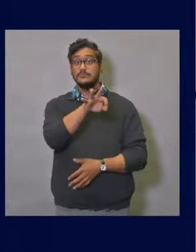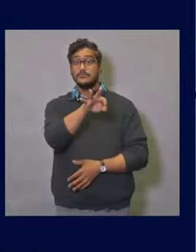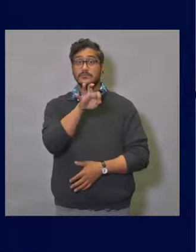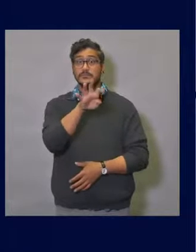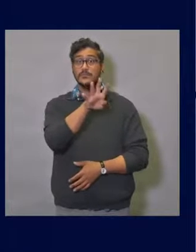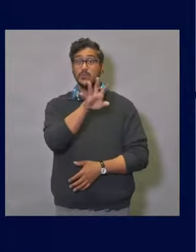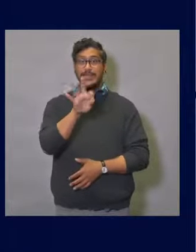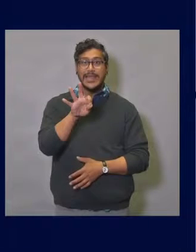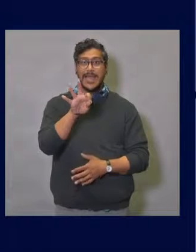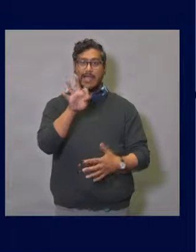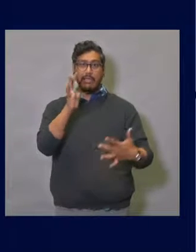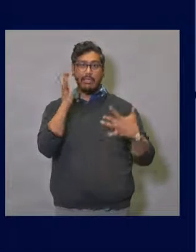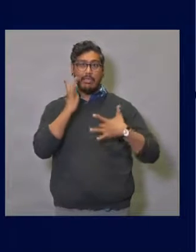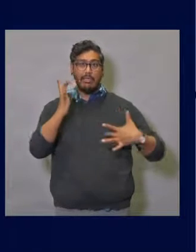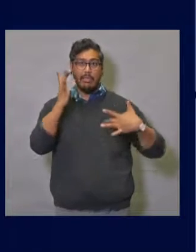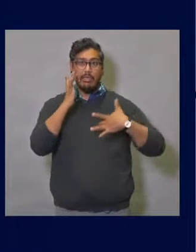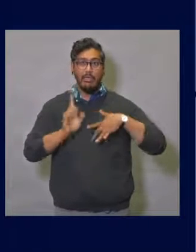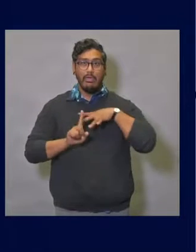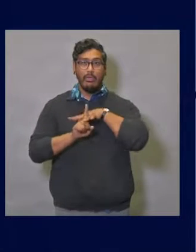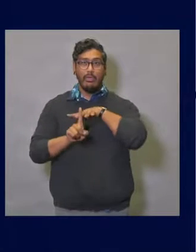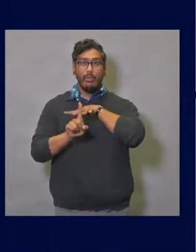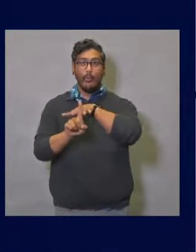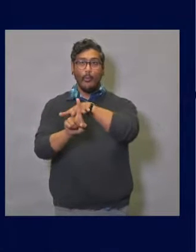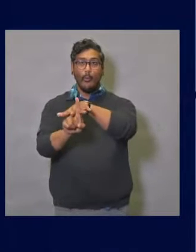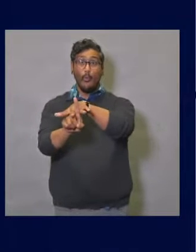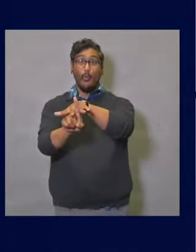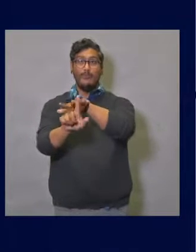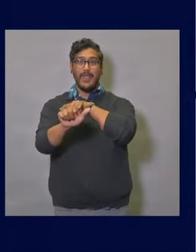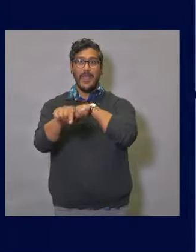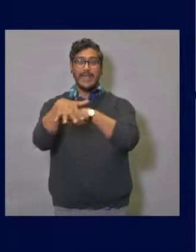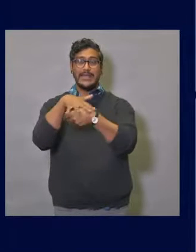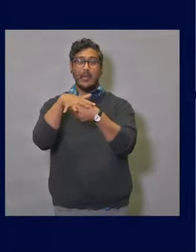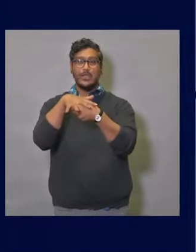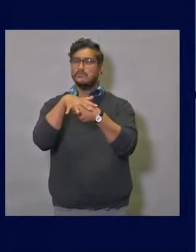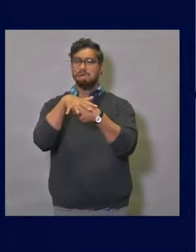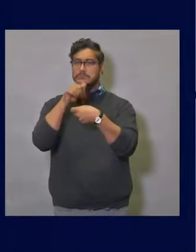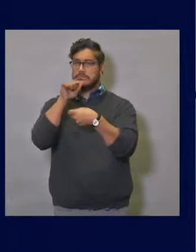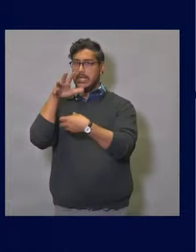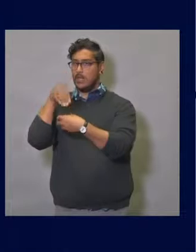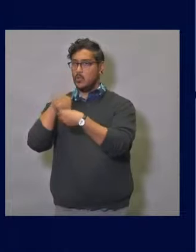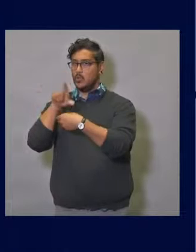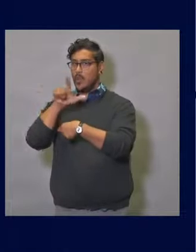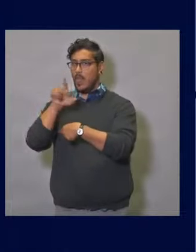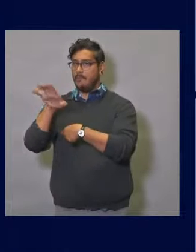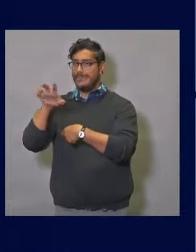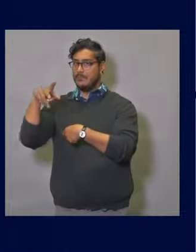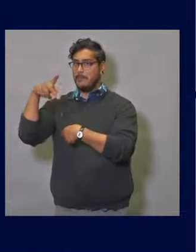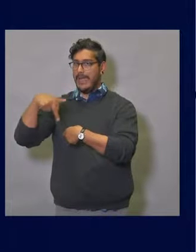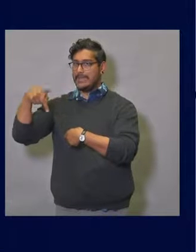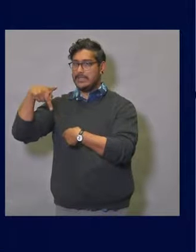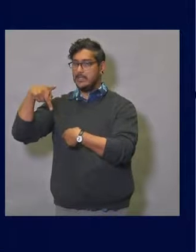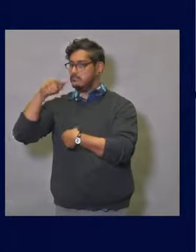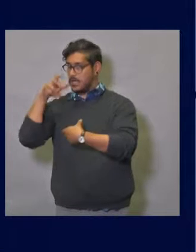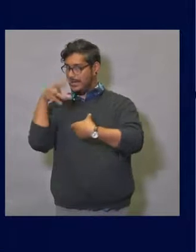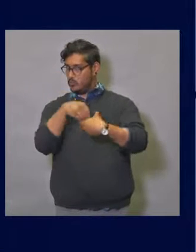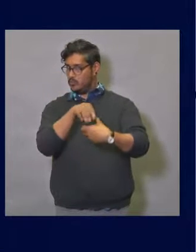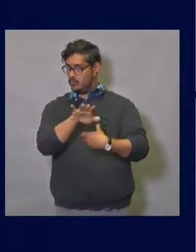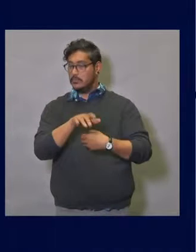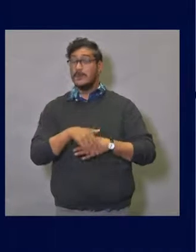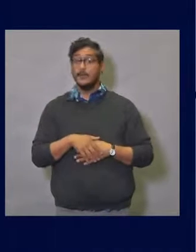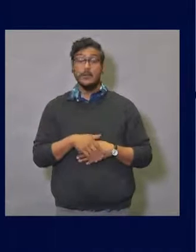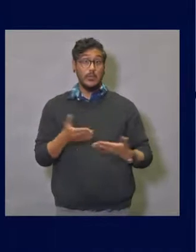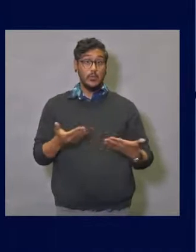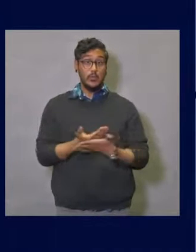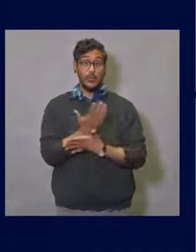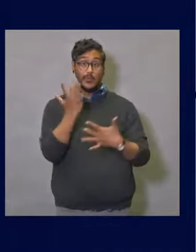334,949 casos de COVID-19 en el condado de Los Ángeles, excluyendo Long Beach y Pasadena. Los casos